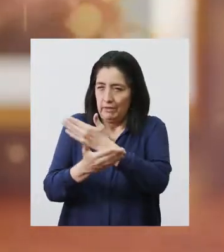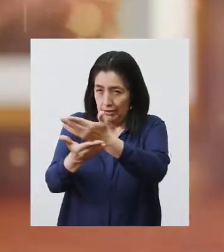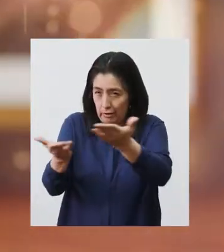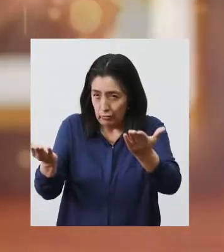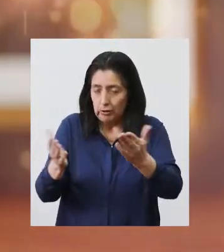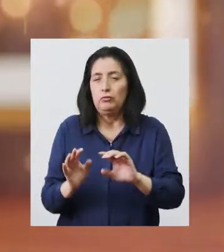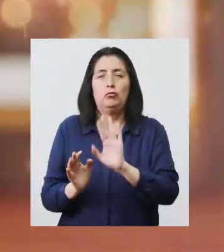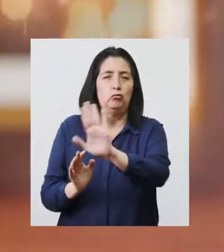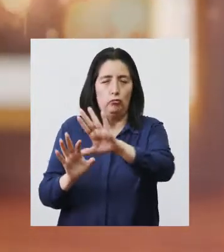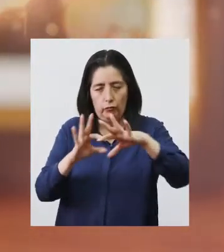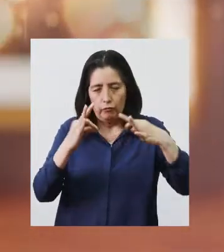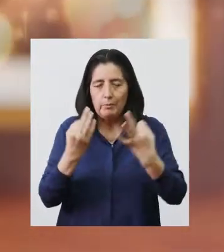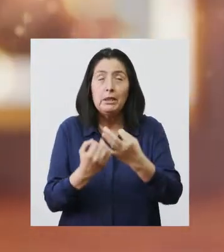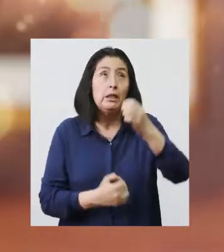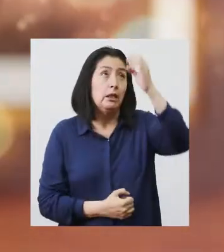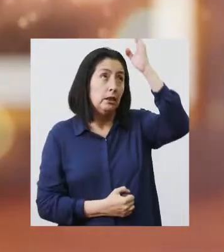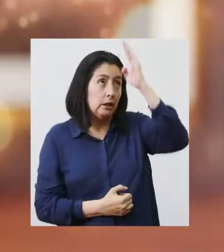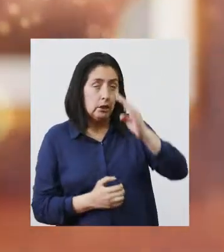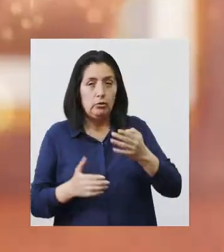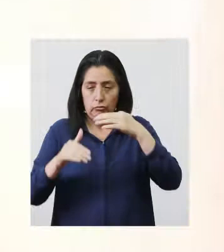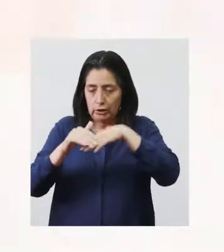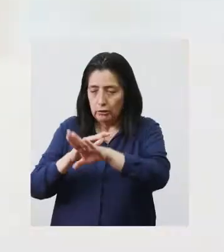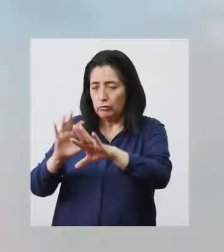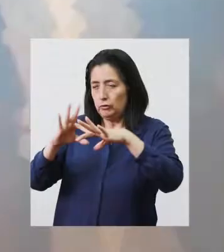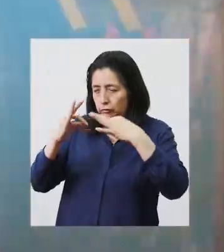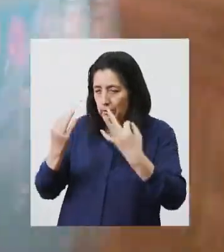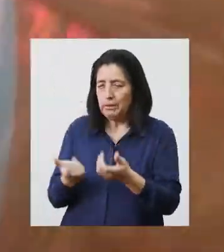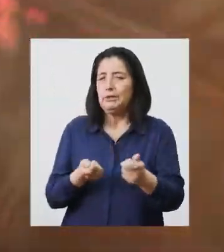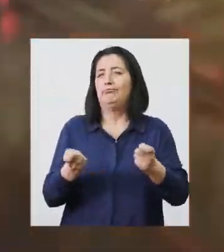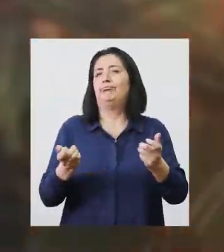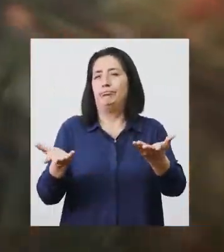todas sus familias. Que Dios reine sus hogares.